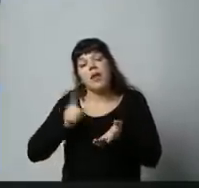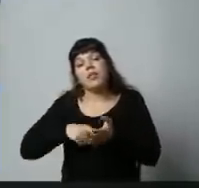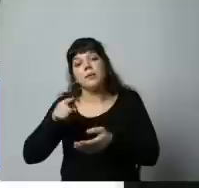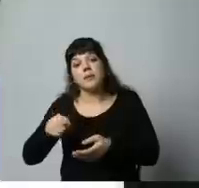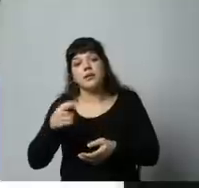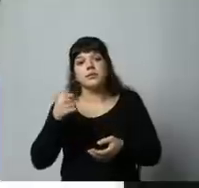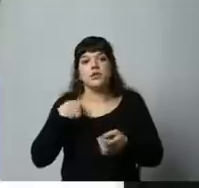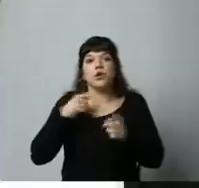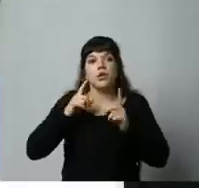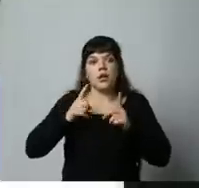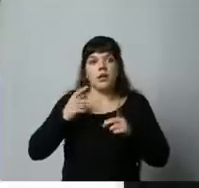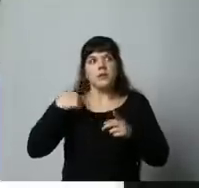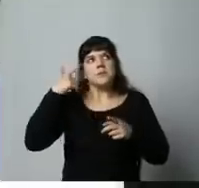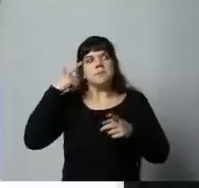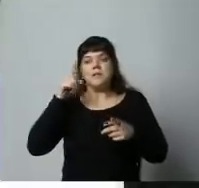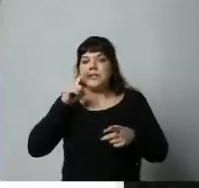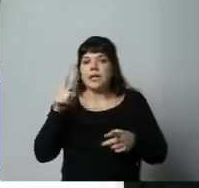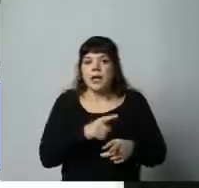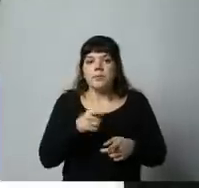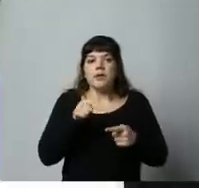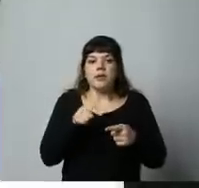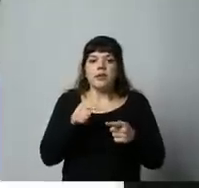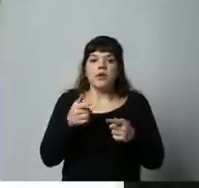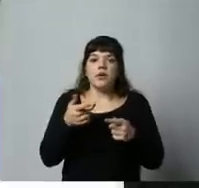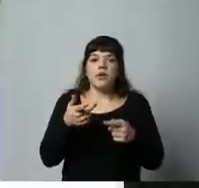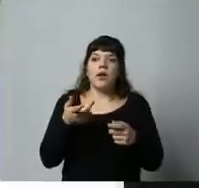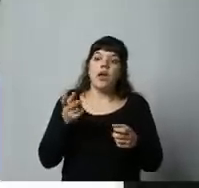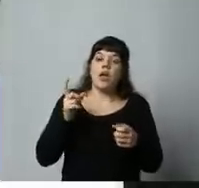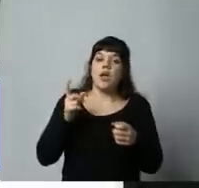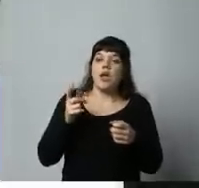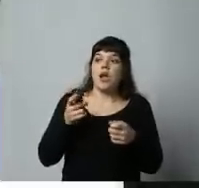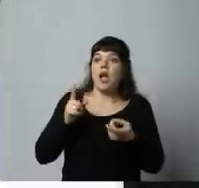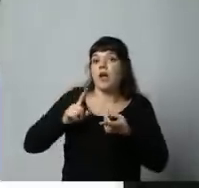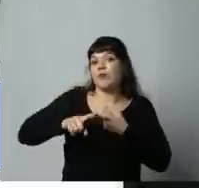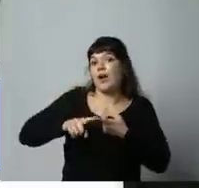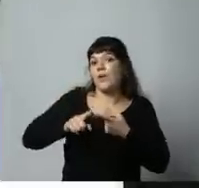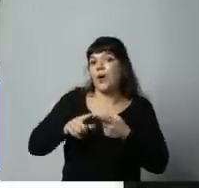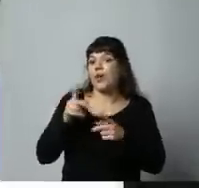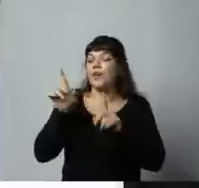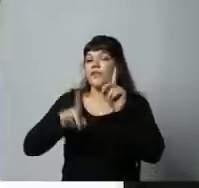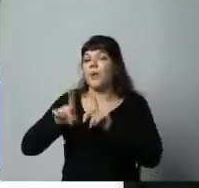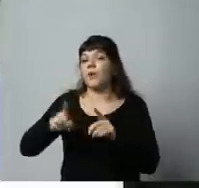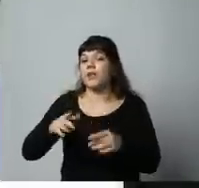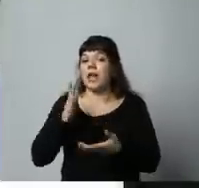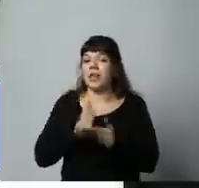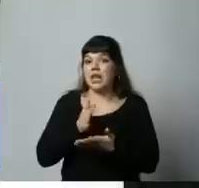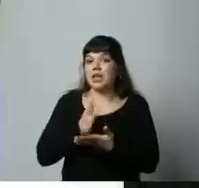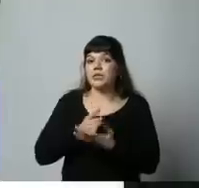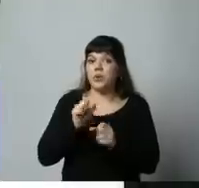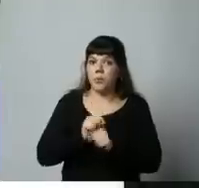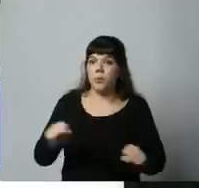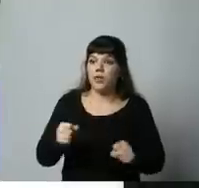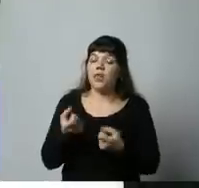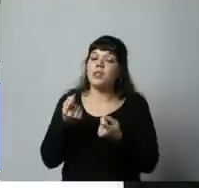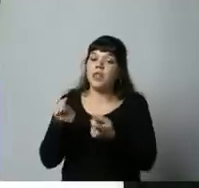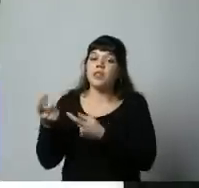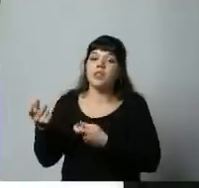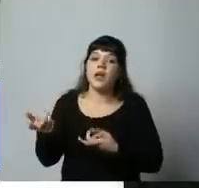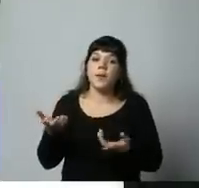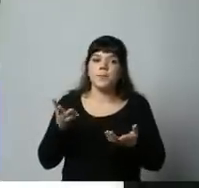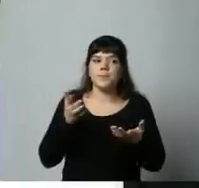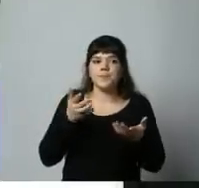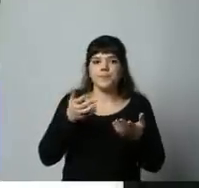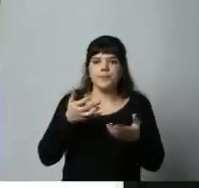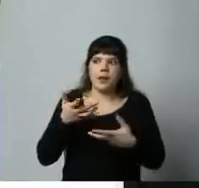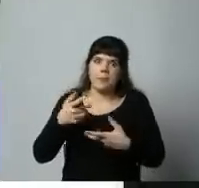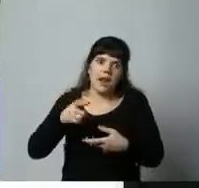también nosotros rápidamente en un convenio que teníamos con eh con facultad de derecho pudiendo dar asesoramiento para